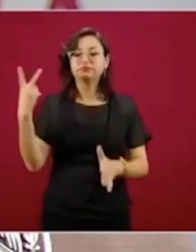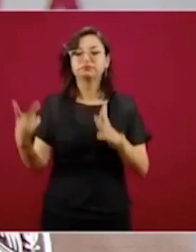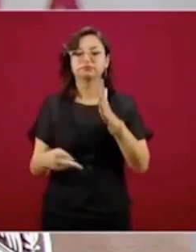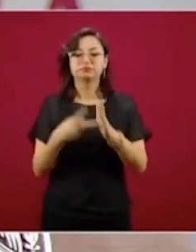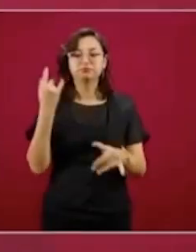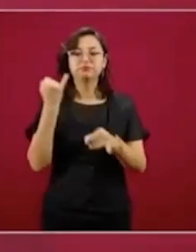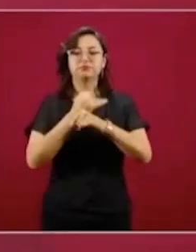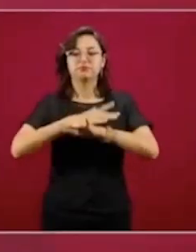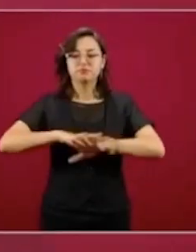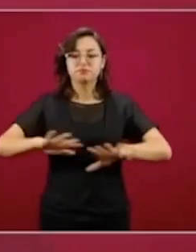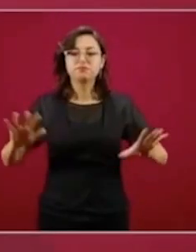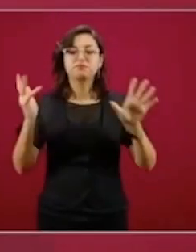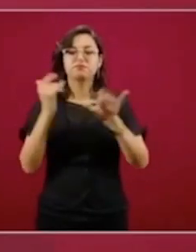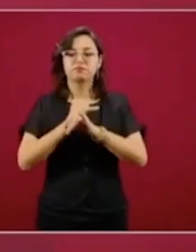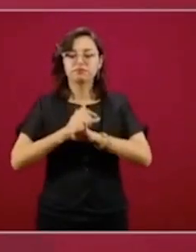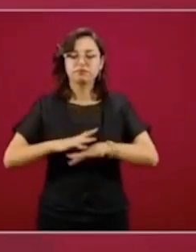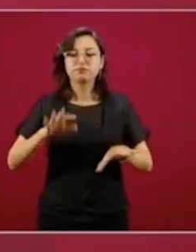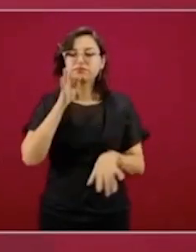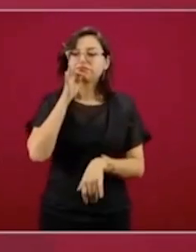eso.